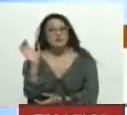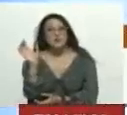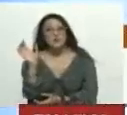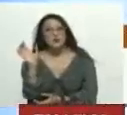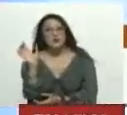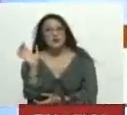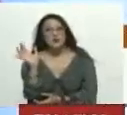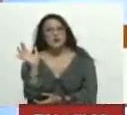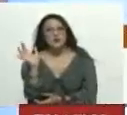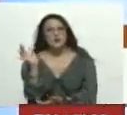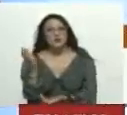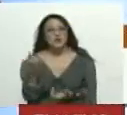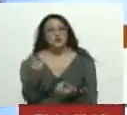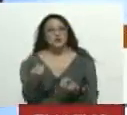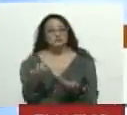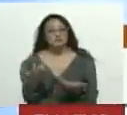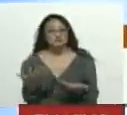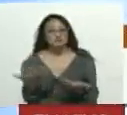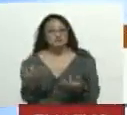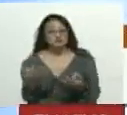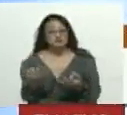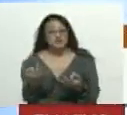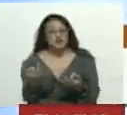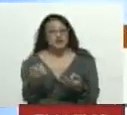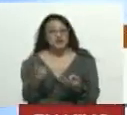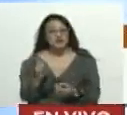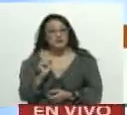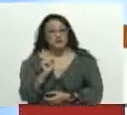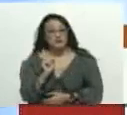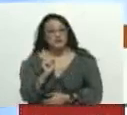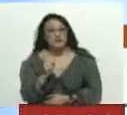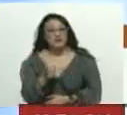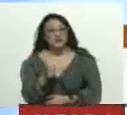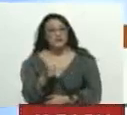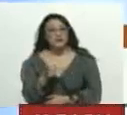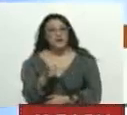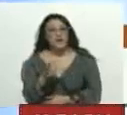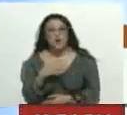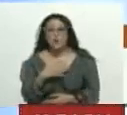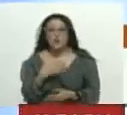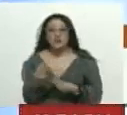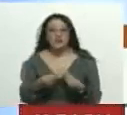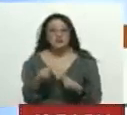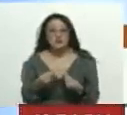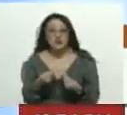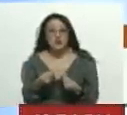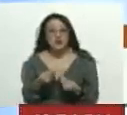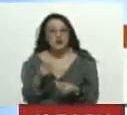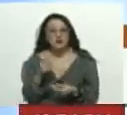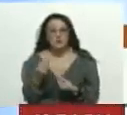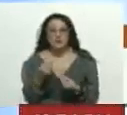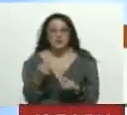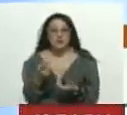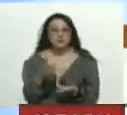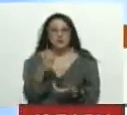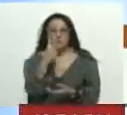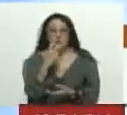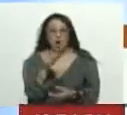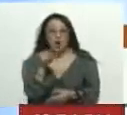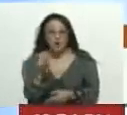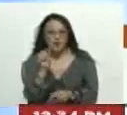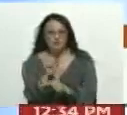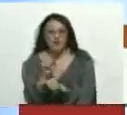te conlleva a que tienes que te vas a no lo vas a poder hacer no eres capaz eres pobre